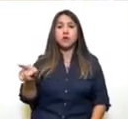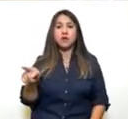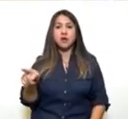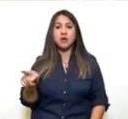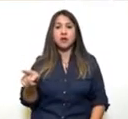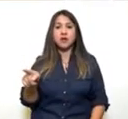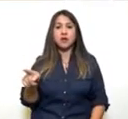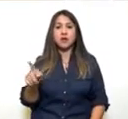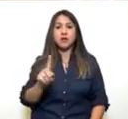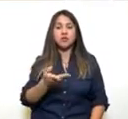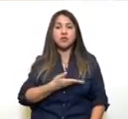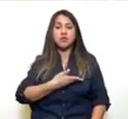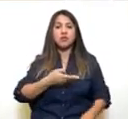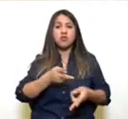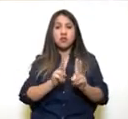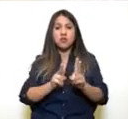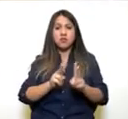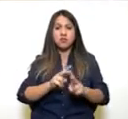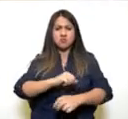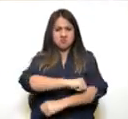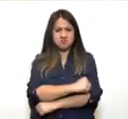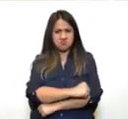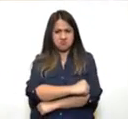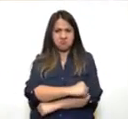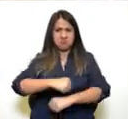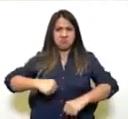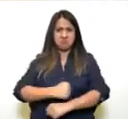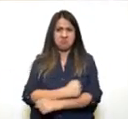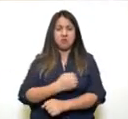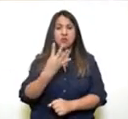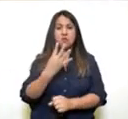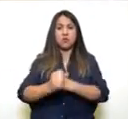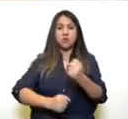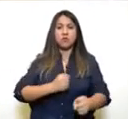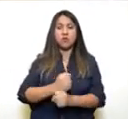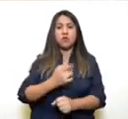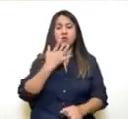tengo derecho a borrar comentarios